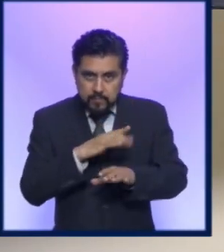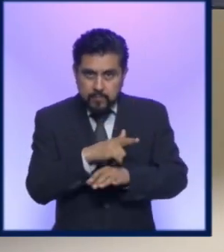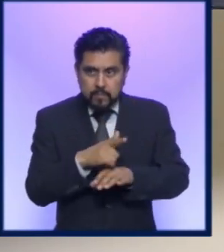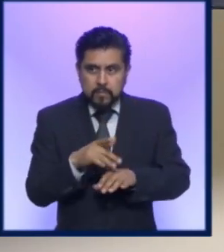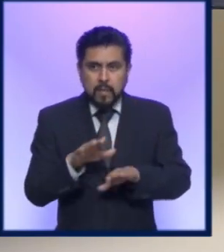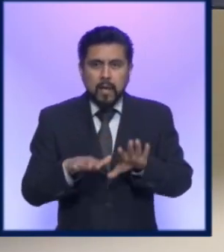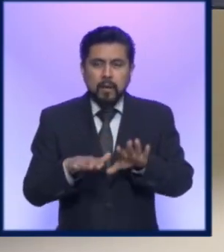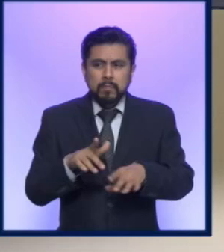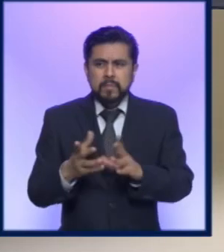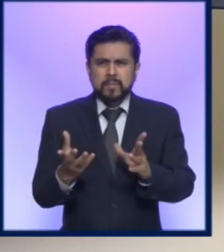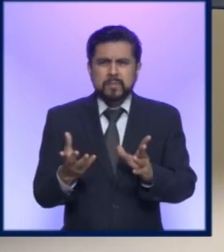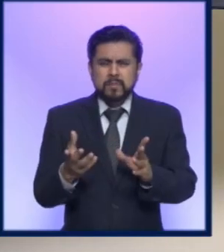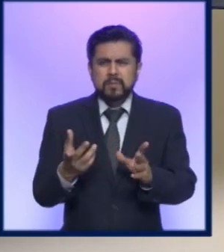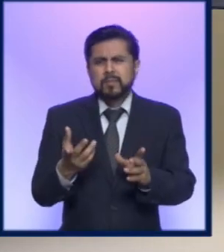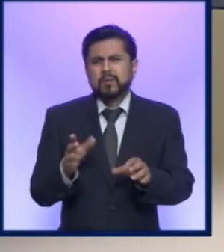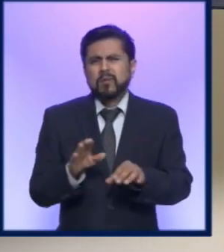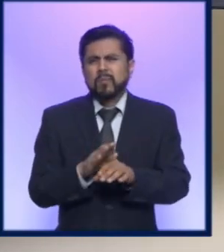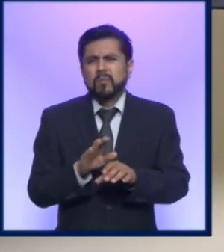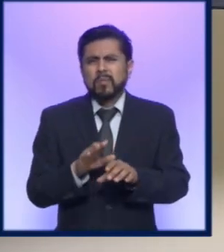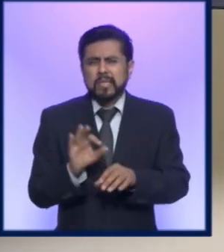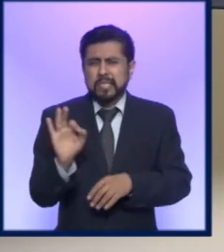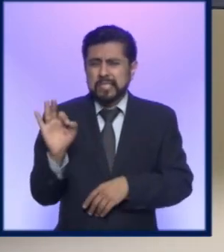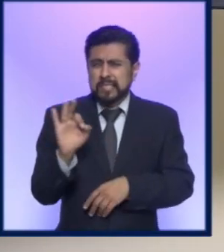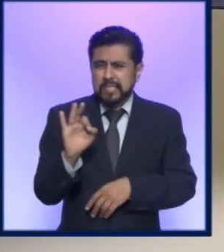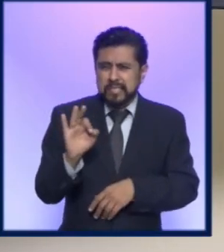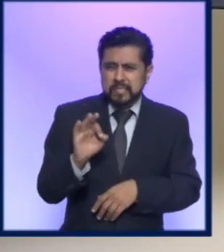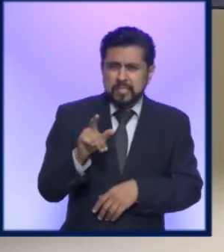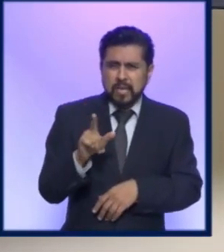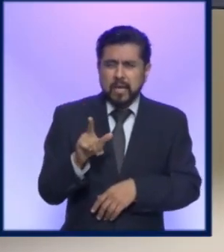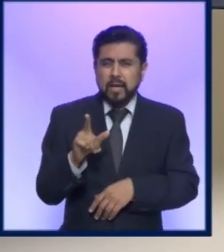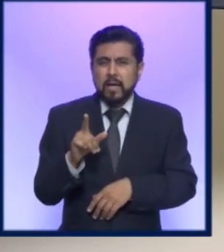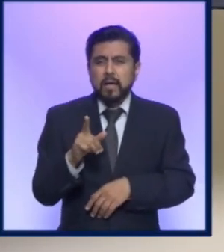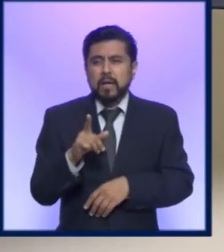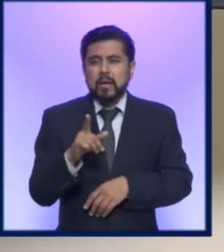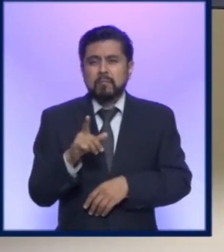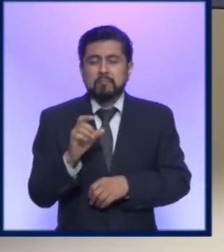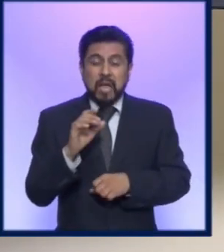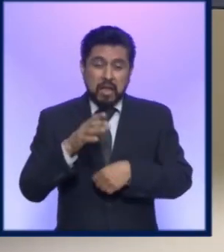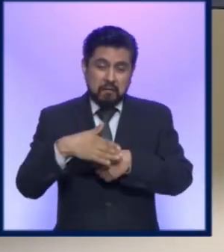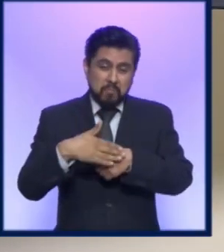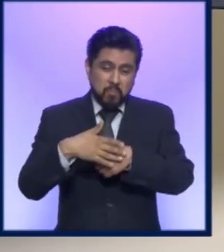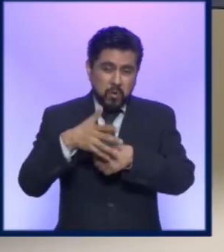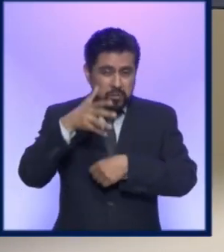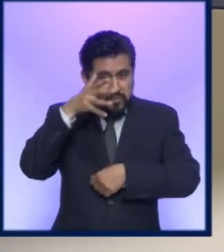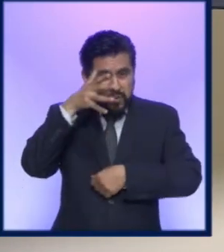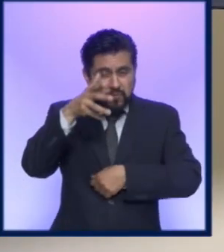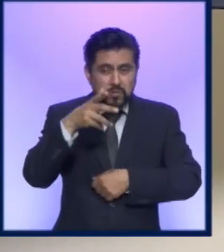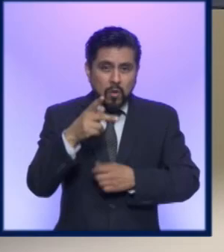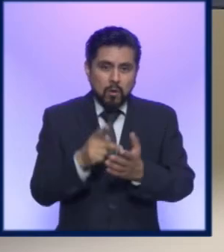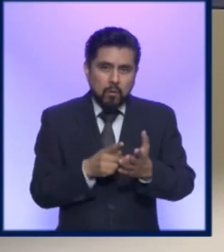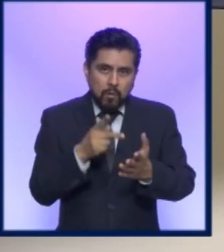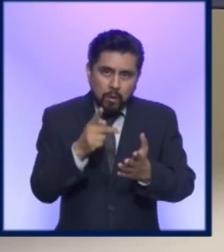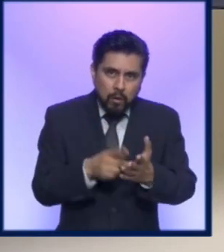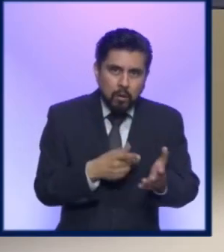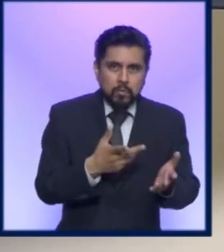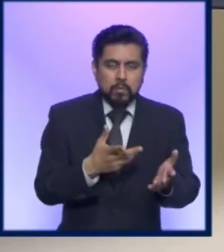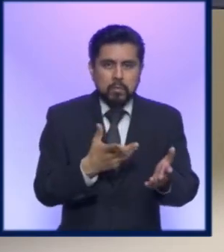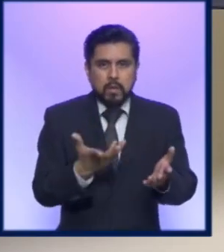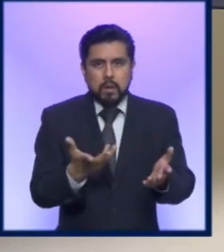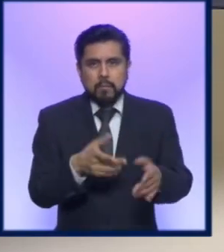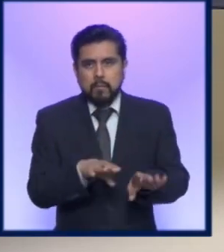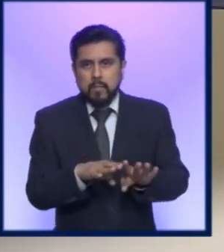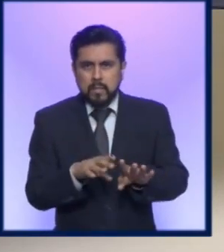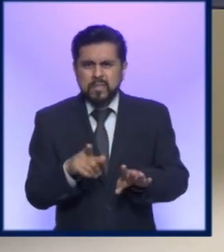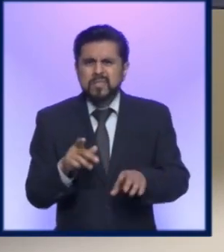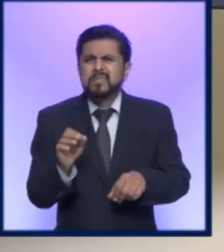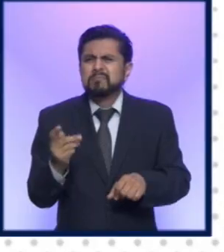pedagógica no eh podría presentarse casos futuros Y si eso sucediera Qué implicaciones tendría qué